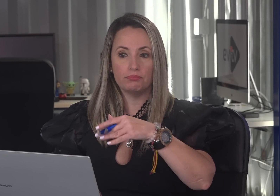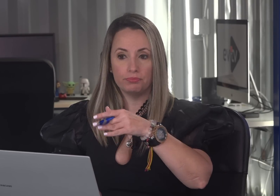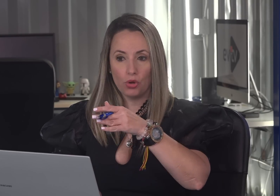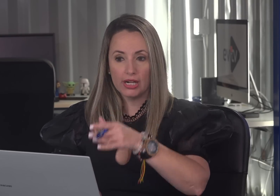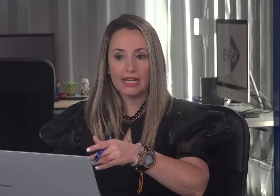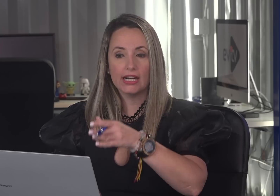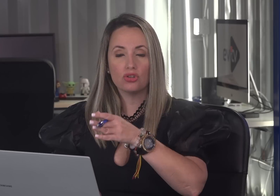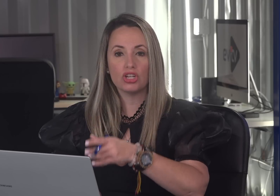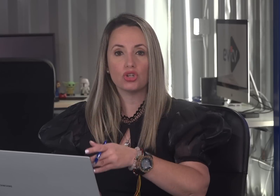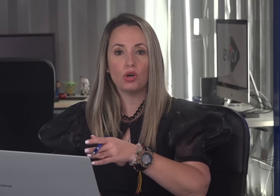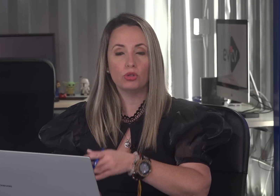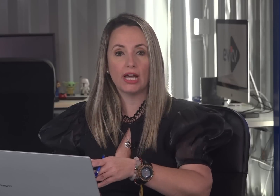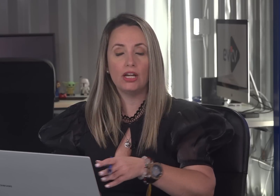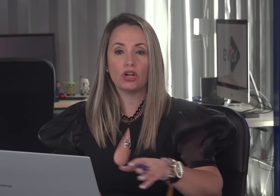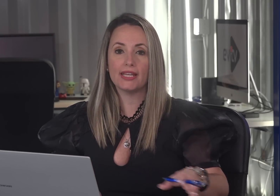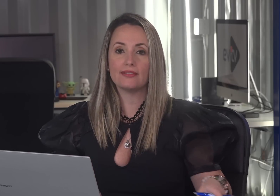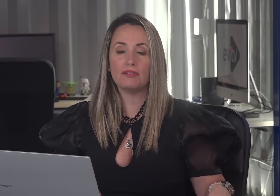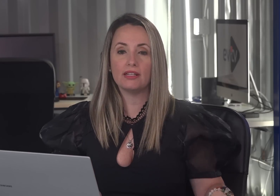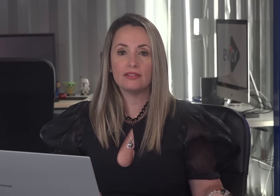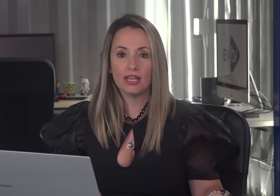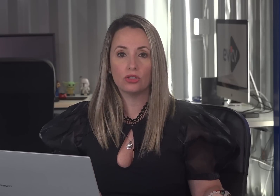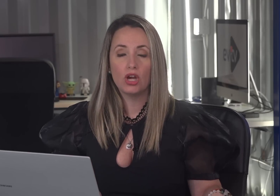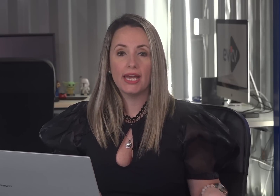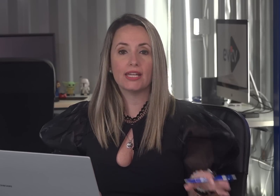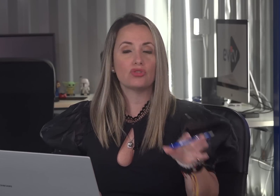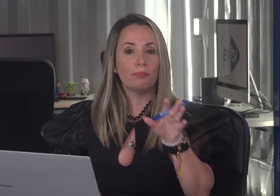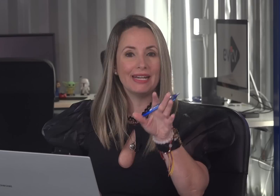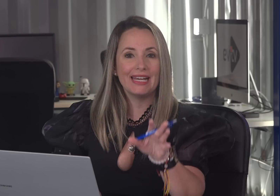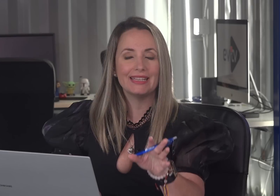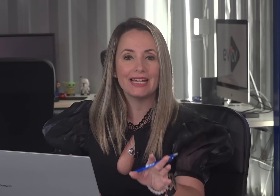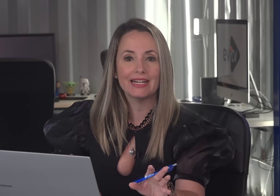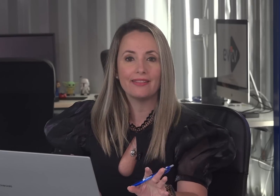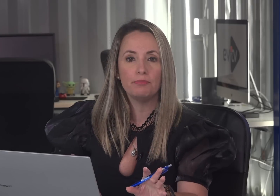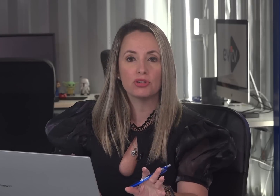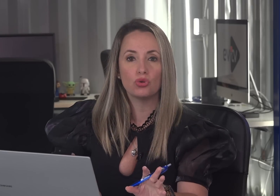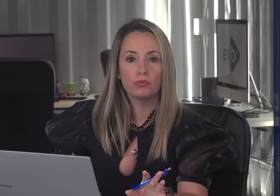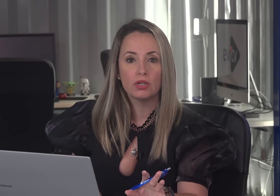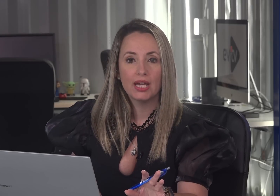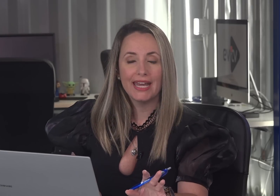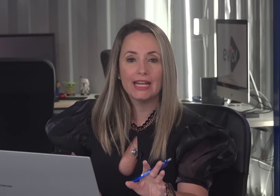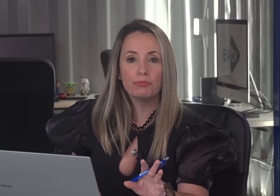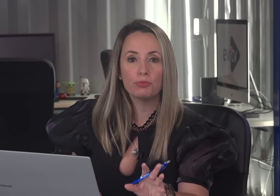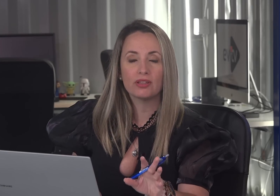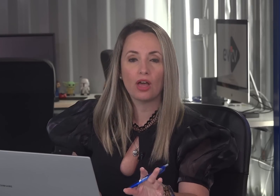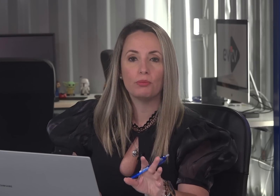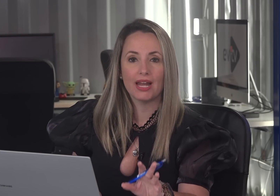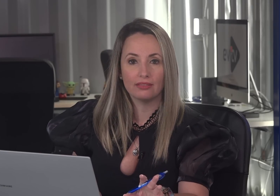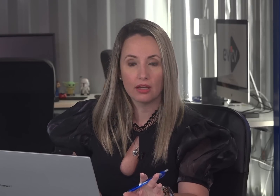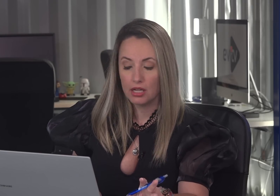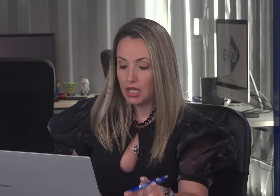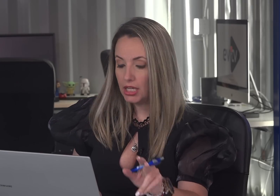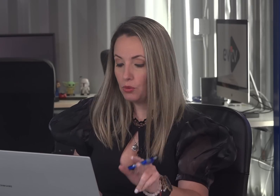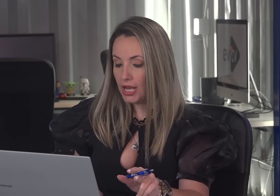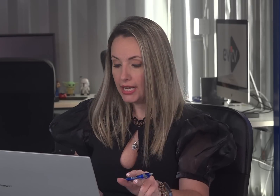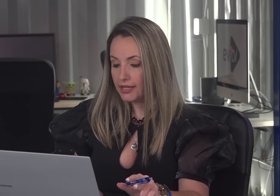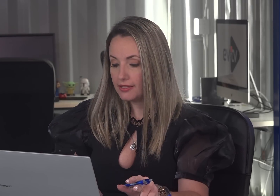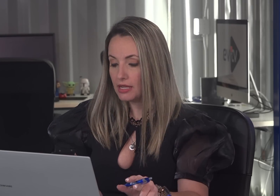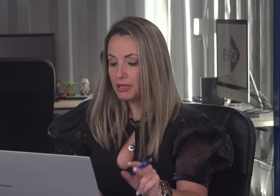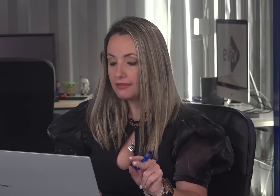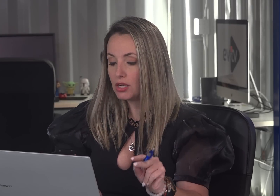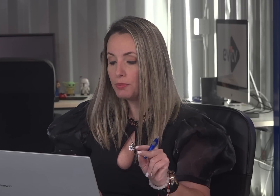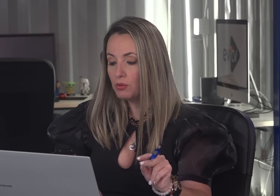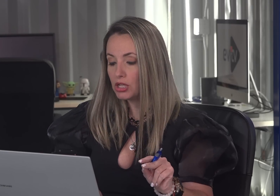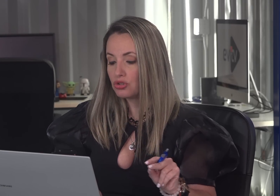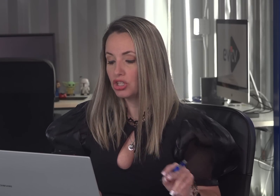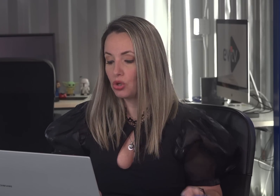de poder leer los hechos como tal, lo que ya se viene diciendo es que son peleas internas del PSUV en el propio estado Miranda. Y voy a leer, dice: